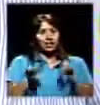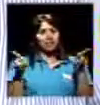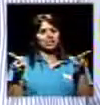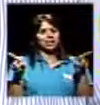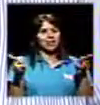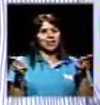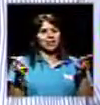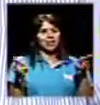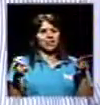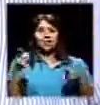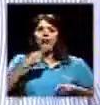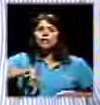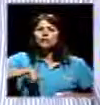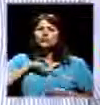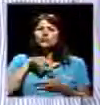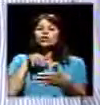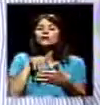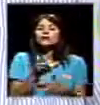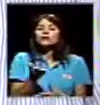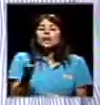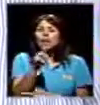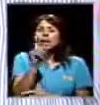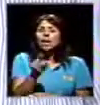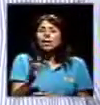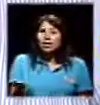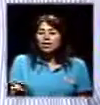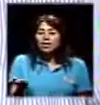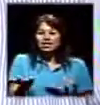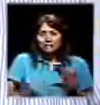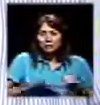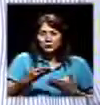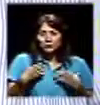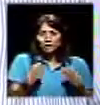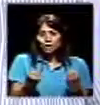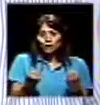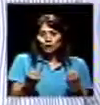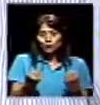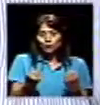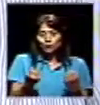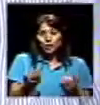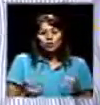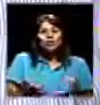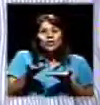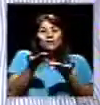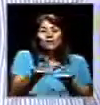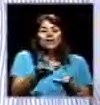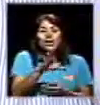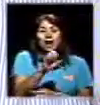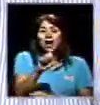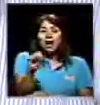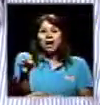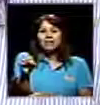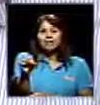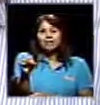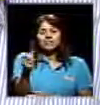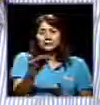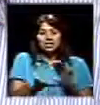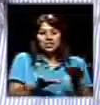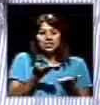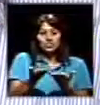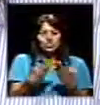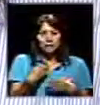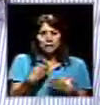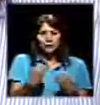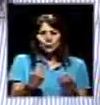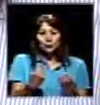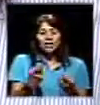¿Qué estudiamos nosotros? Los servicios de salud. Eso es lo que nos ofrece la caja. Nos ofrece servicios de salud. Entonces, nosotros lo que hicimos